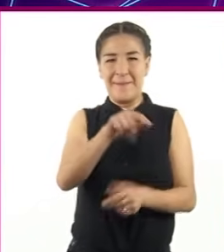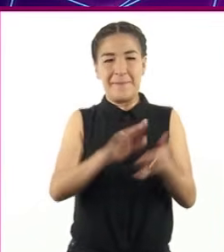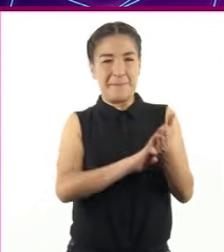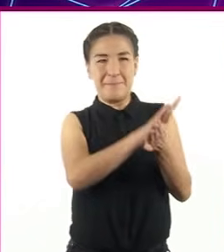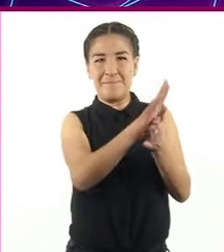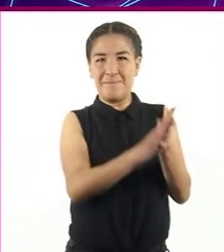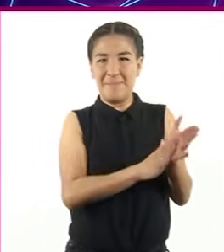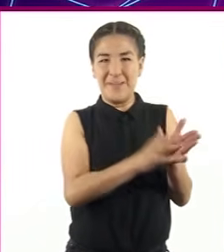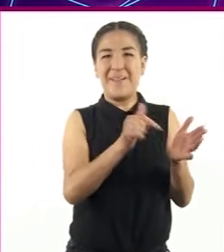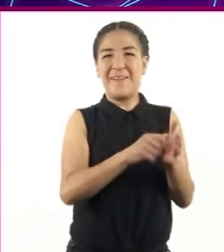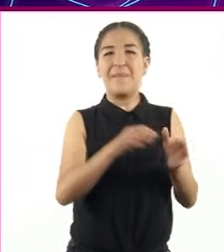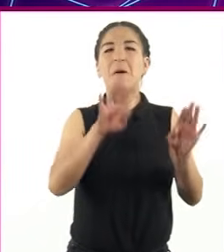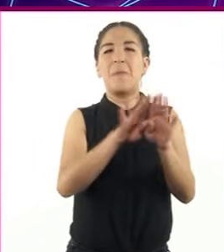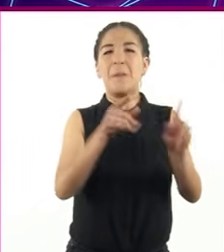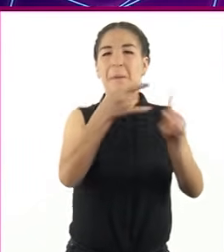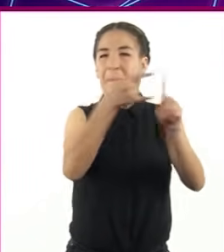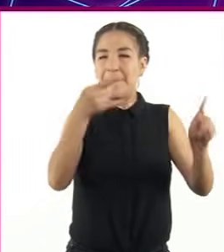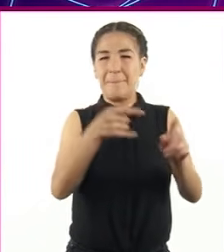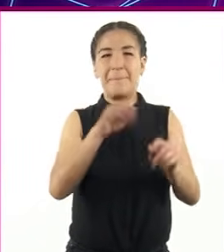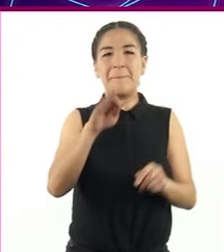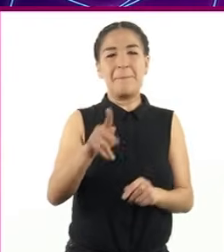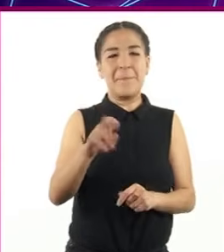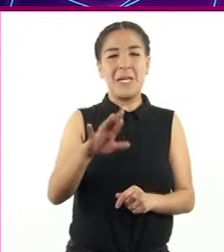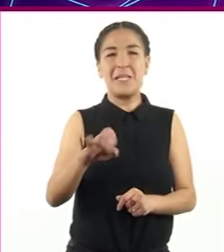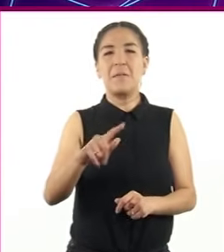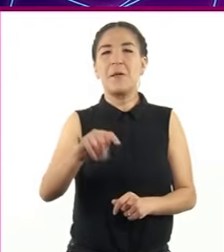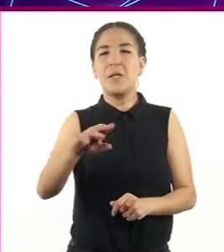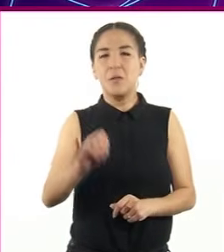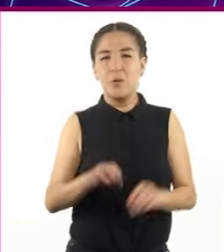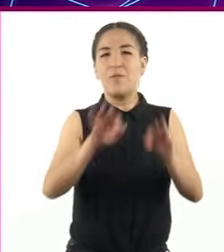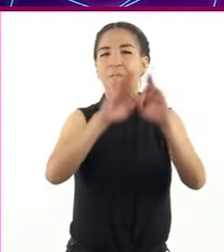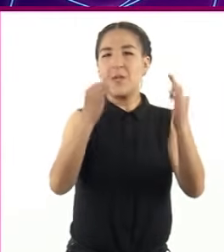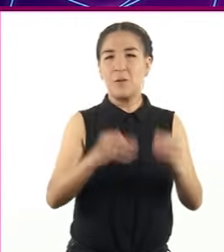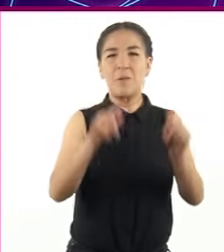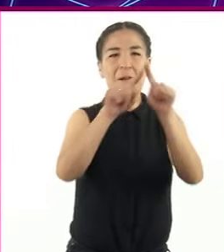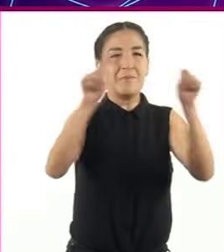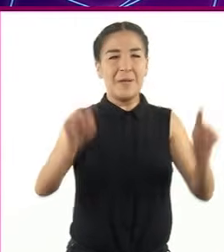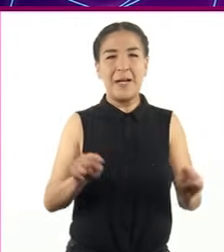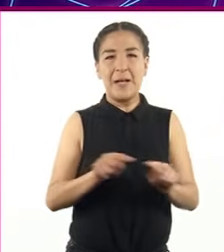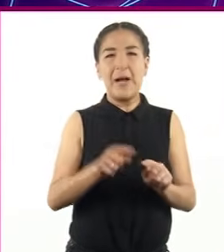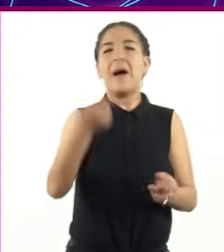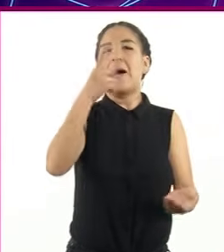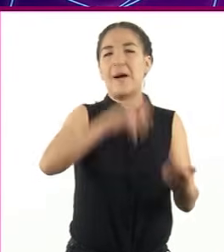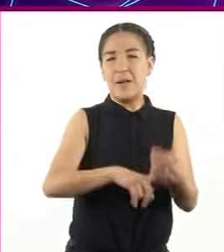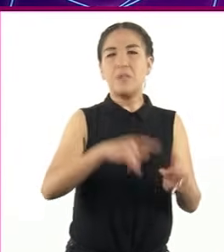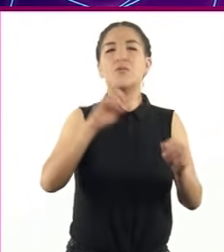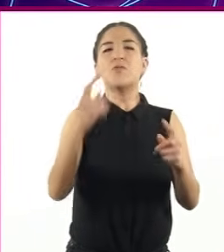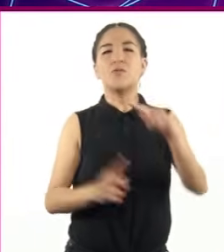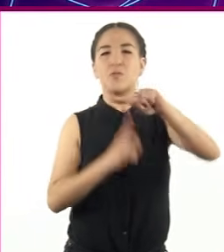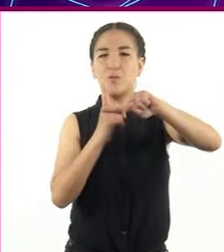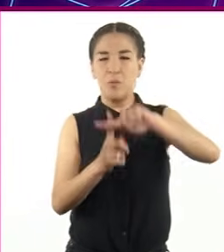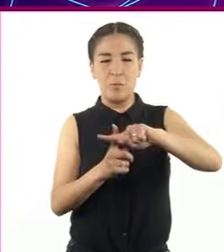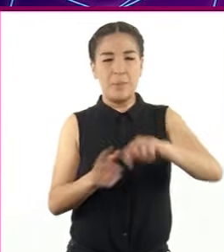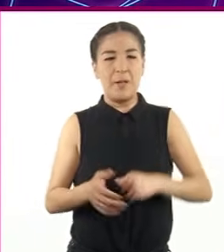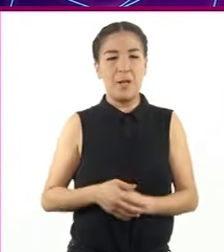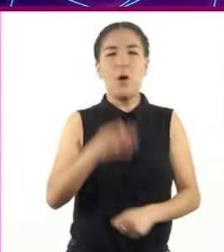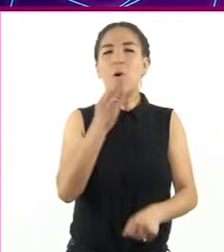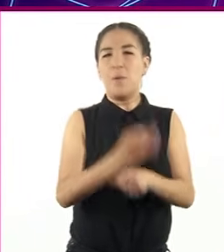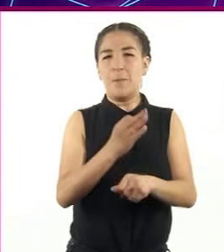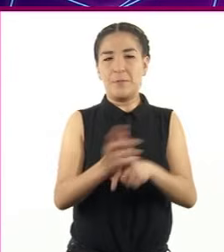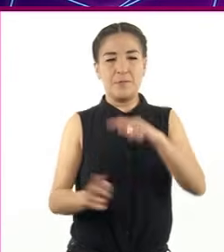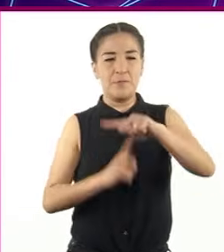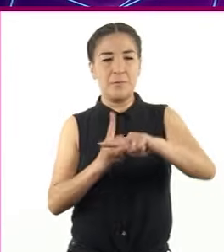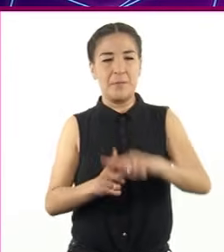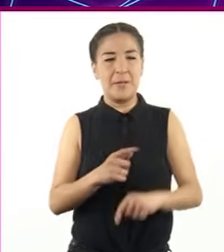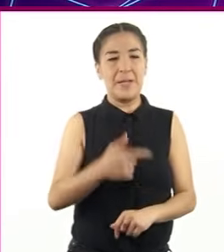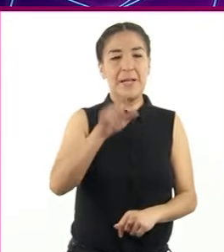se requiere reducir términos semejantes, ya que todos los términos se están sumando. En este caso, podemos sumar